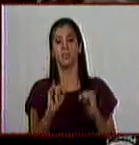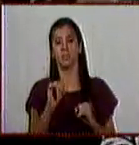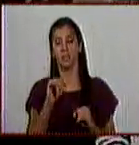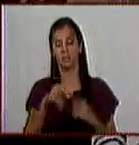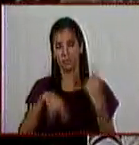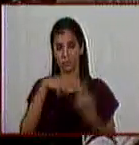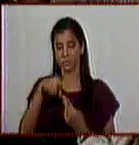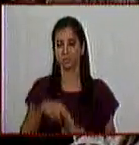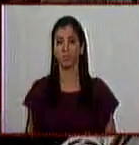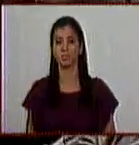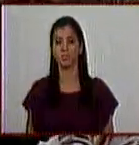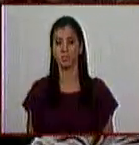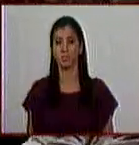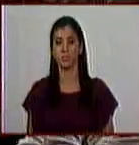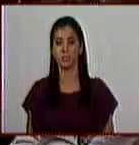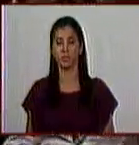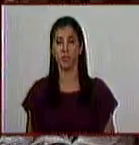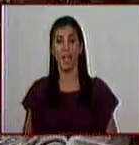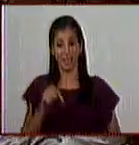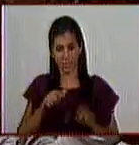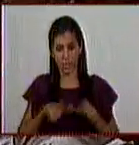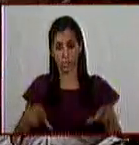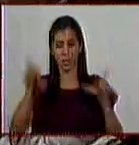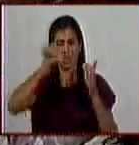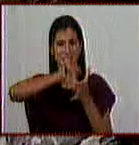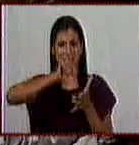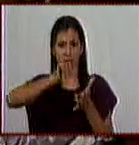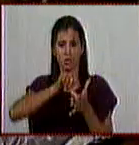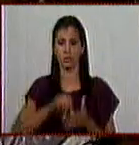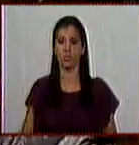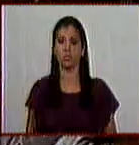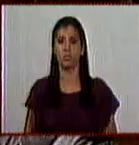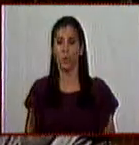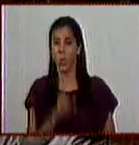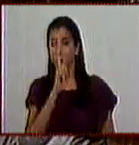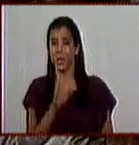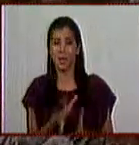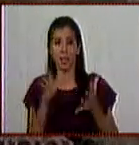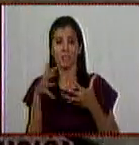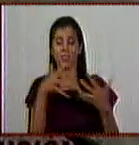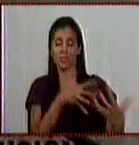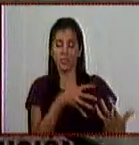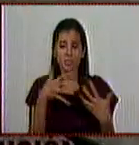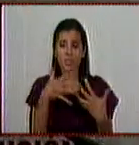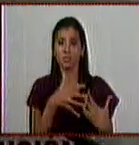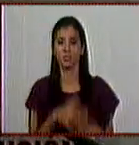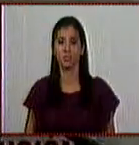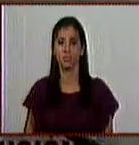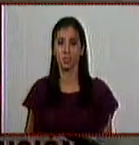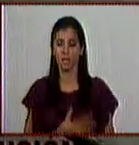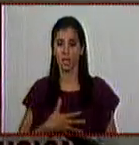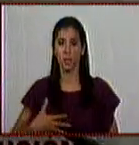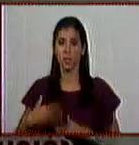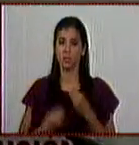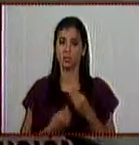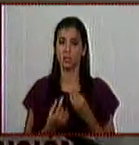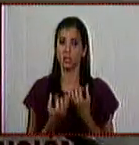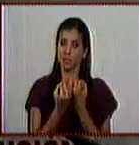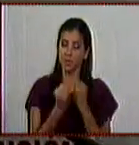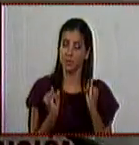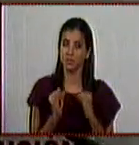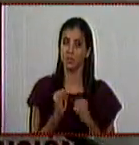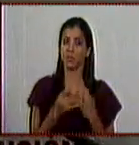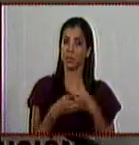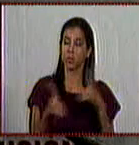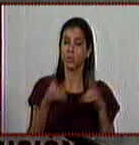Revolucionaria estamos en el escenario en el epicentro de una de esas grandes batallas por la construcción de una hegemonía democrática